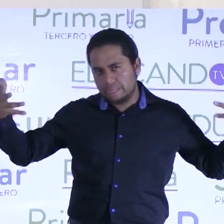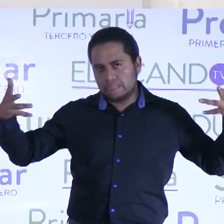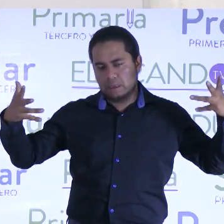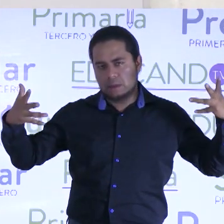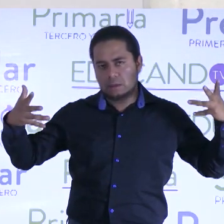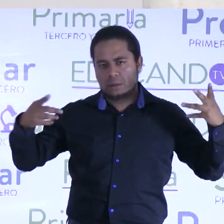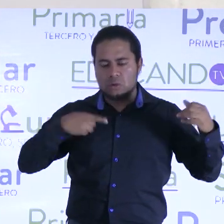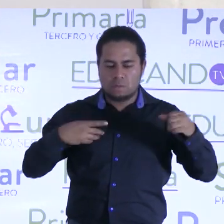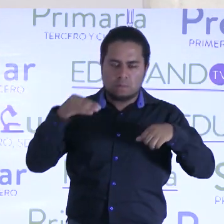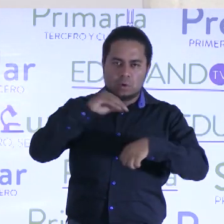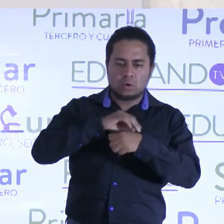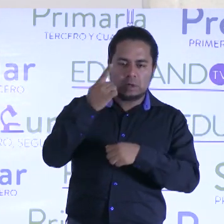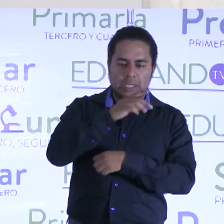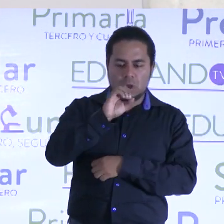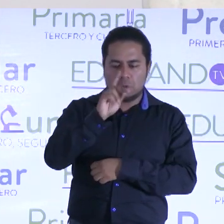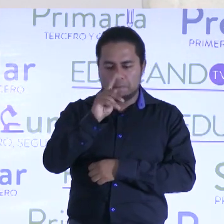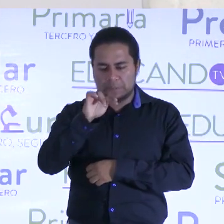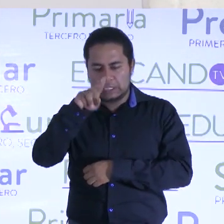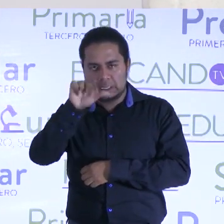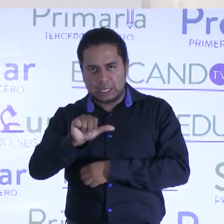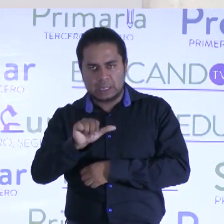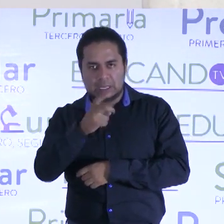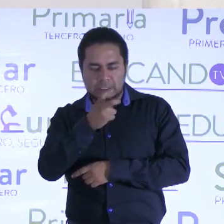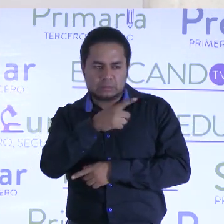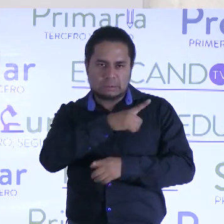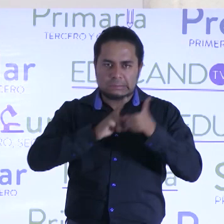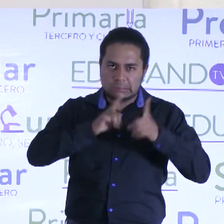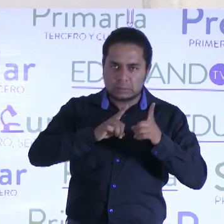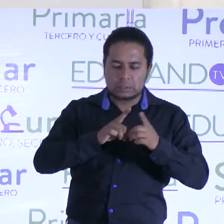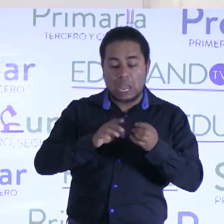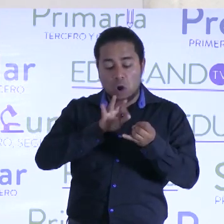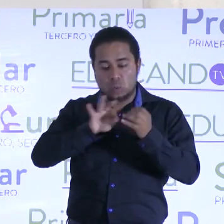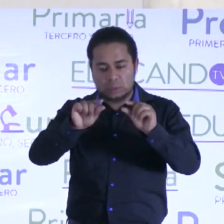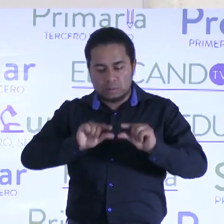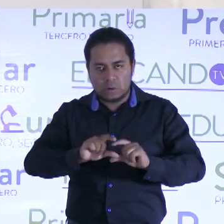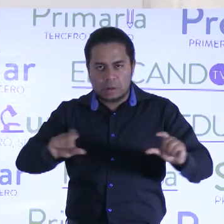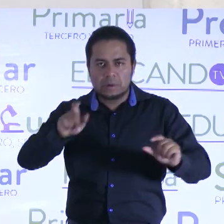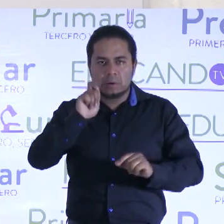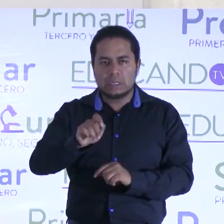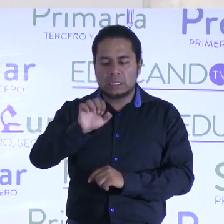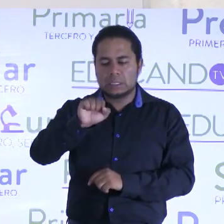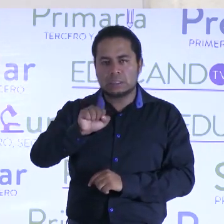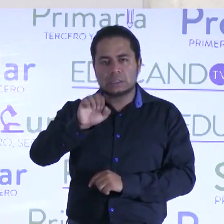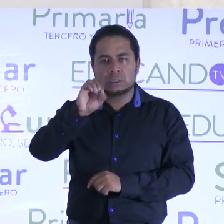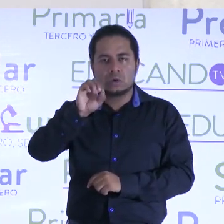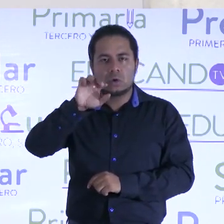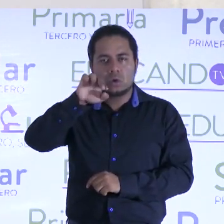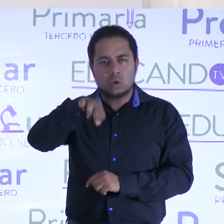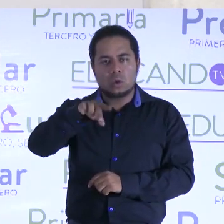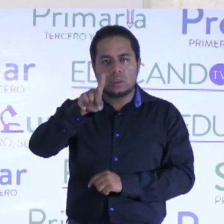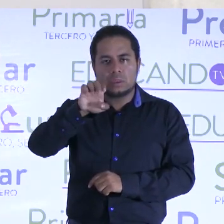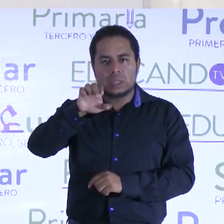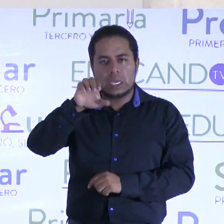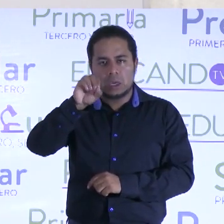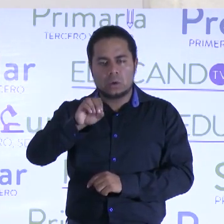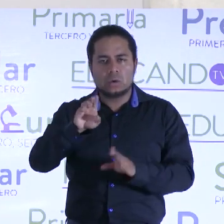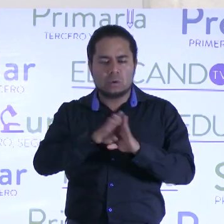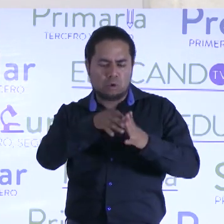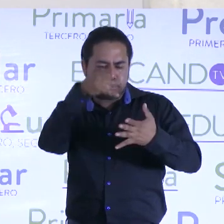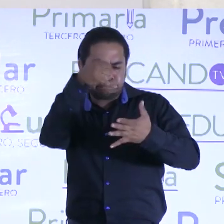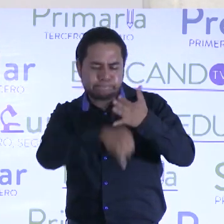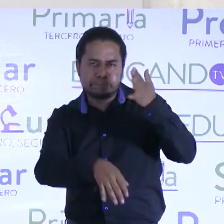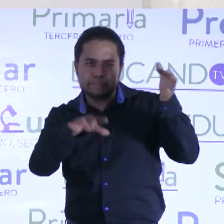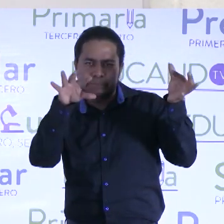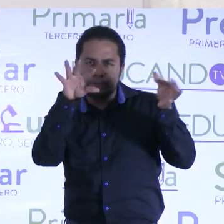por último, tenemos el sondeo. El sondeo es profundizar, niños y niñas, profundizar dentro de la